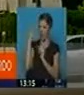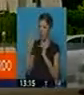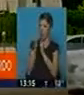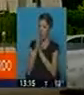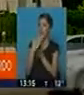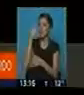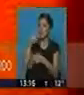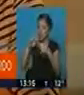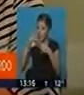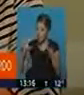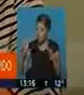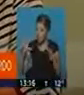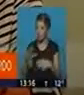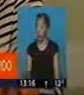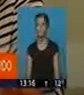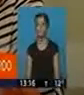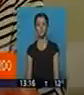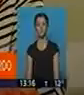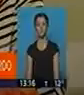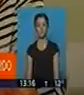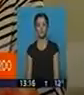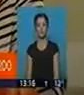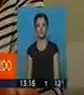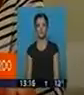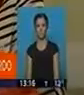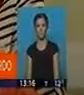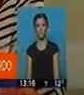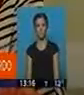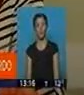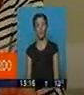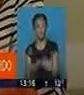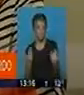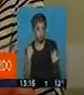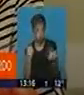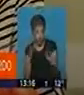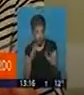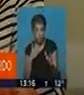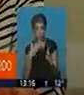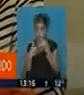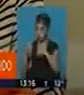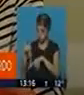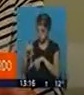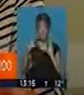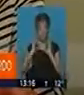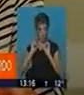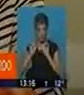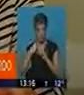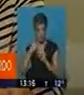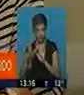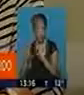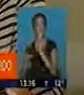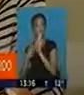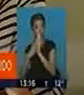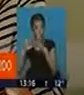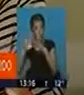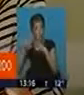República Bolivariana. Así como uno puede argumentar, o podría argumentar, lo está haciendo el secretario Almagro, el uso de la Carta